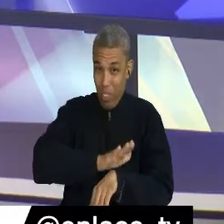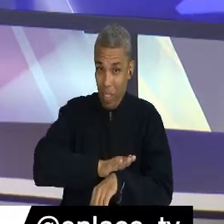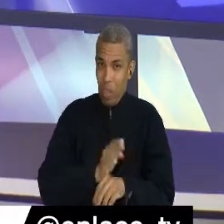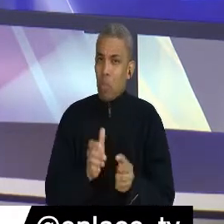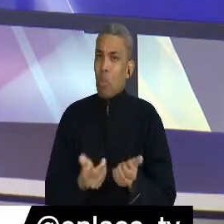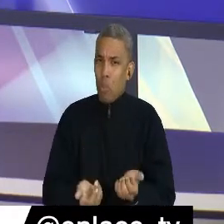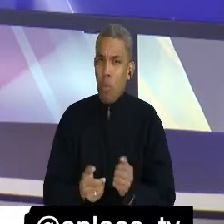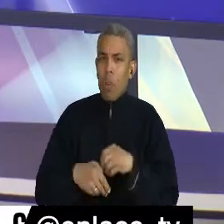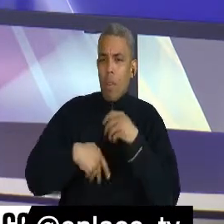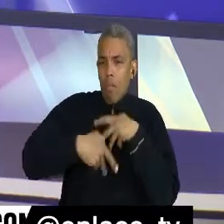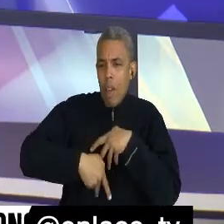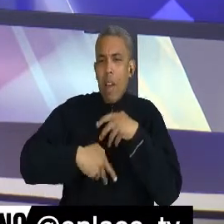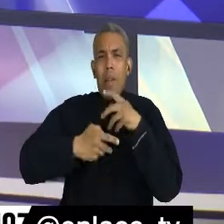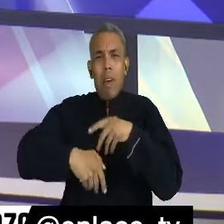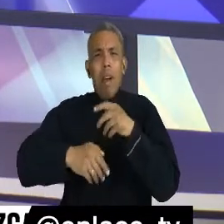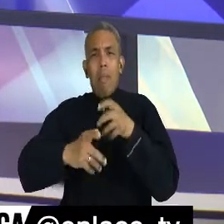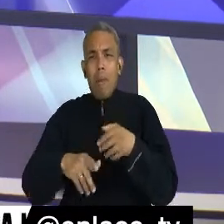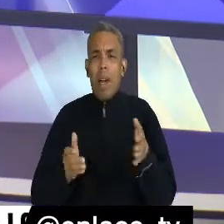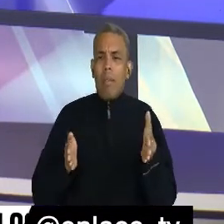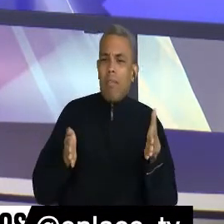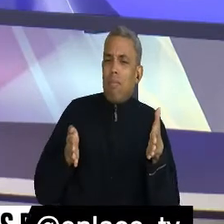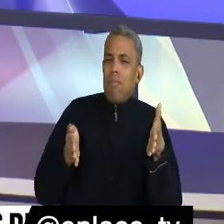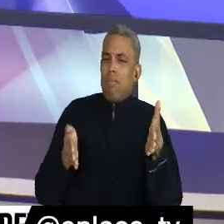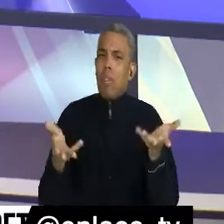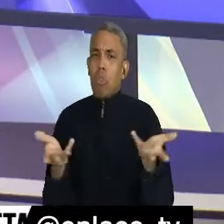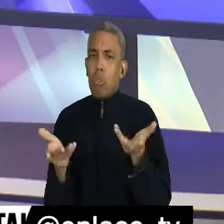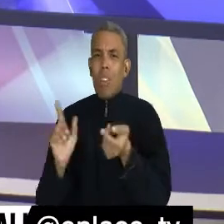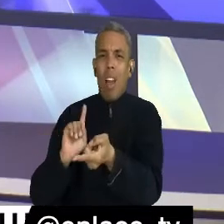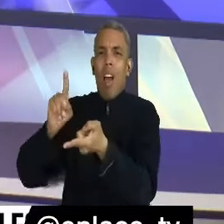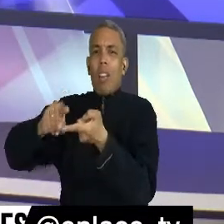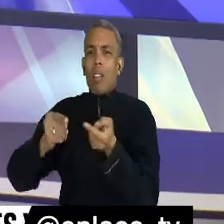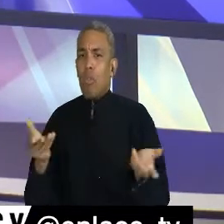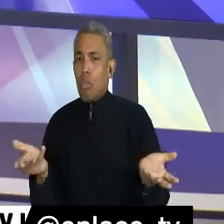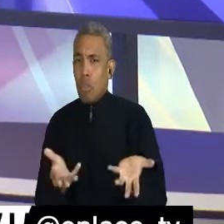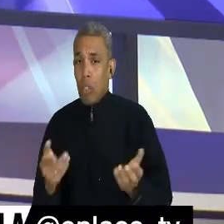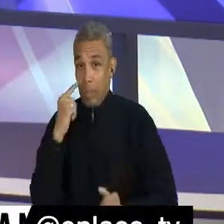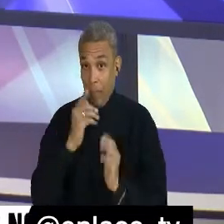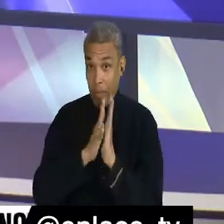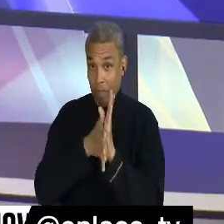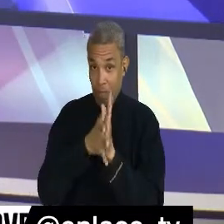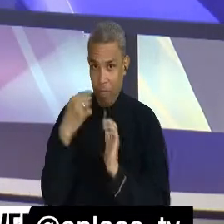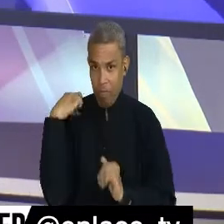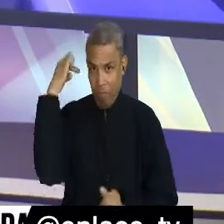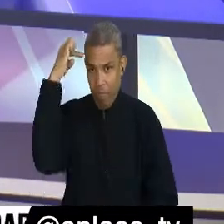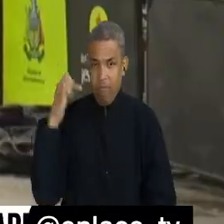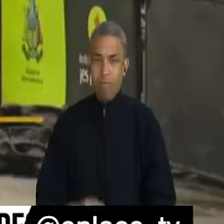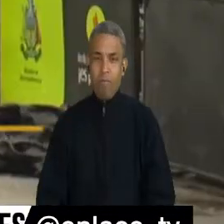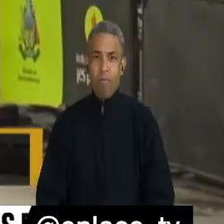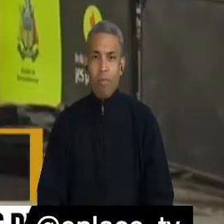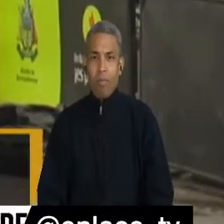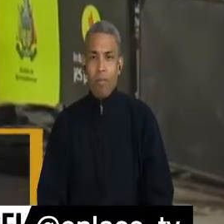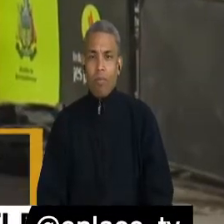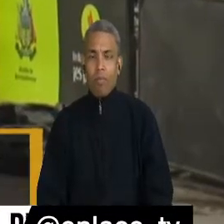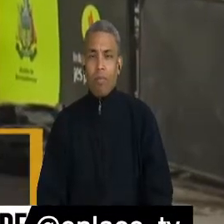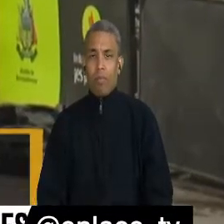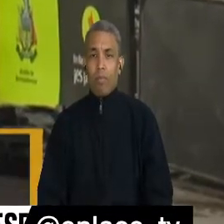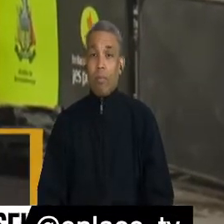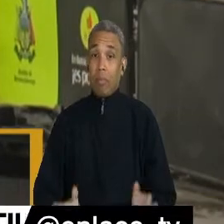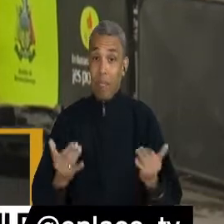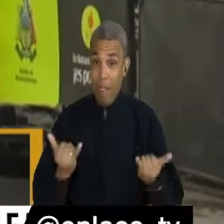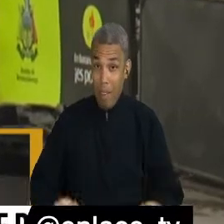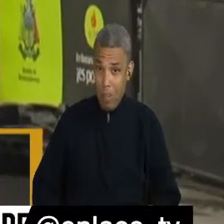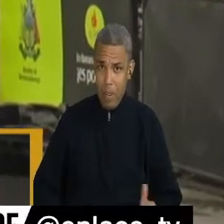recorrido por donde estará pasando este evento cívico-cultural. Pedro Severiche nos amplía esa información. Adelante, Pedro. Continúa el montaje de lo que